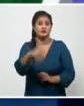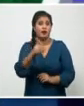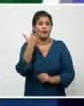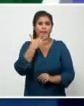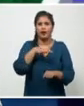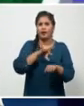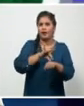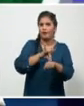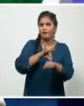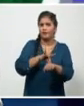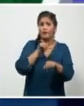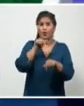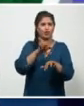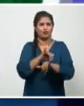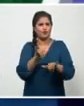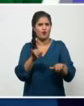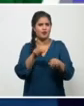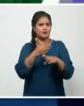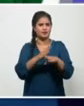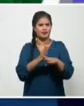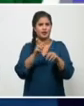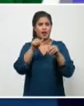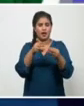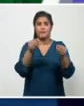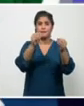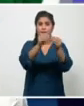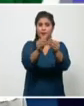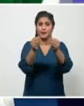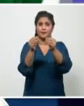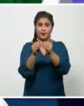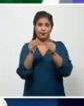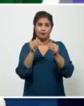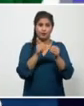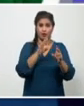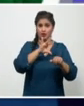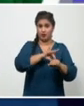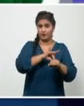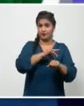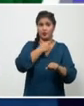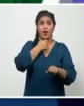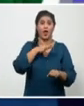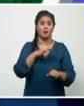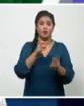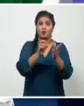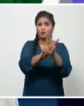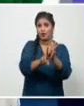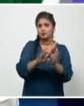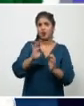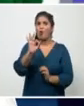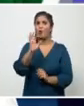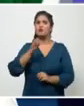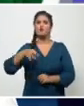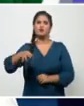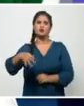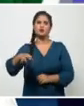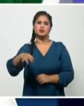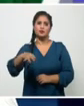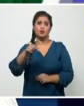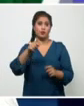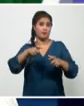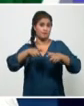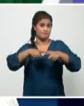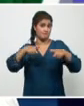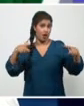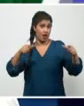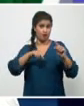hablando de transmisión de la enfermedad. Por lo tanto, la provincia o el municipio que tiene un mayor número